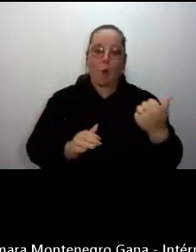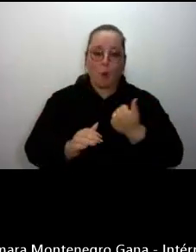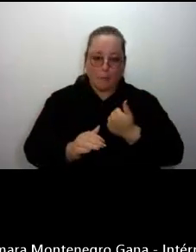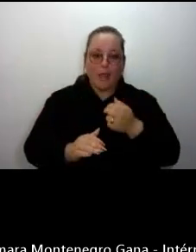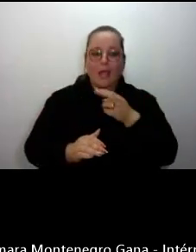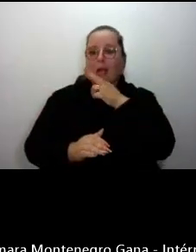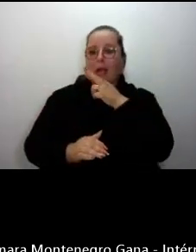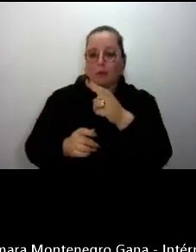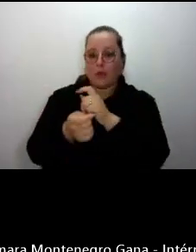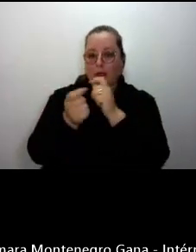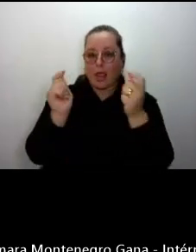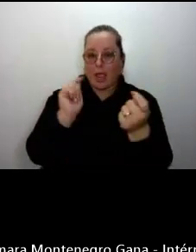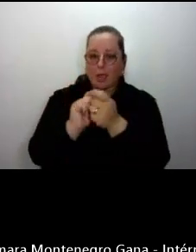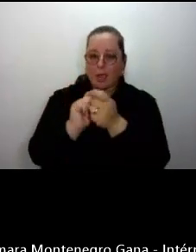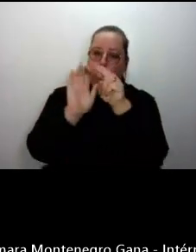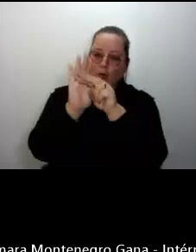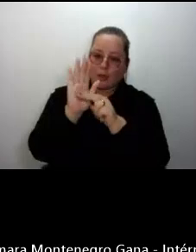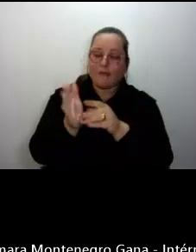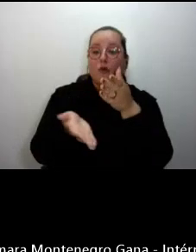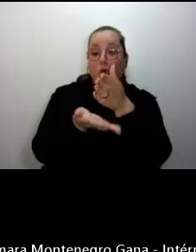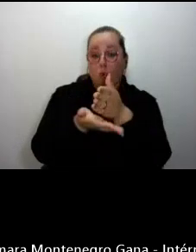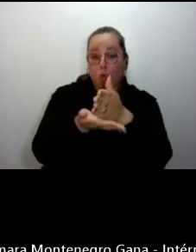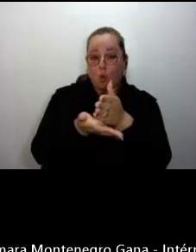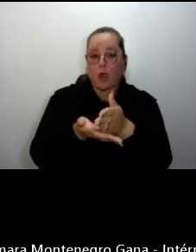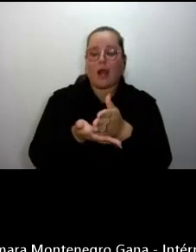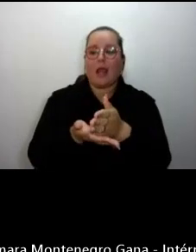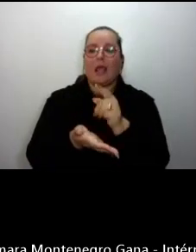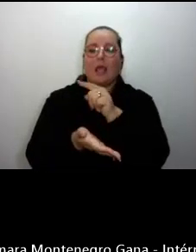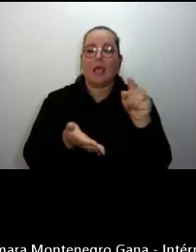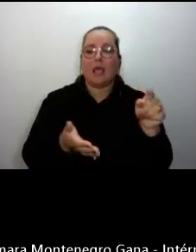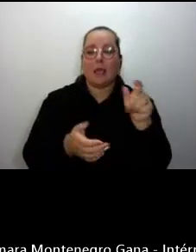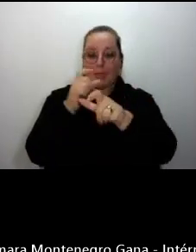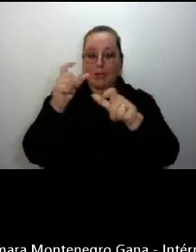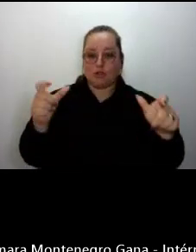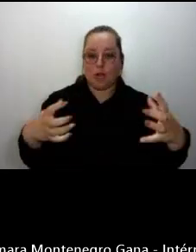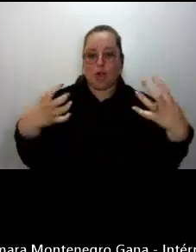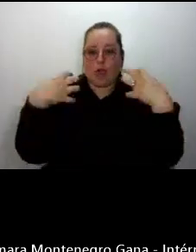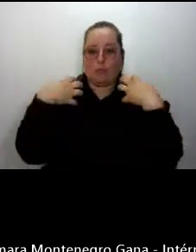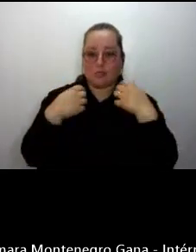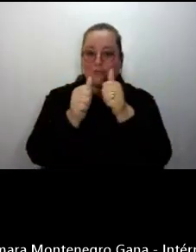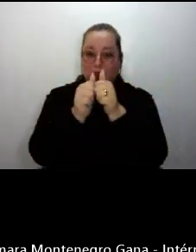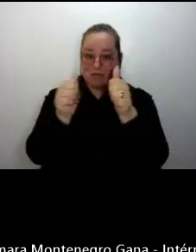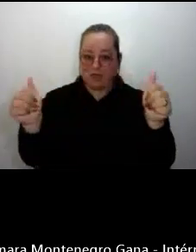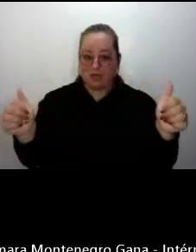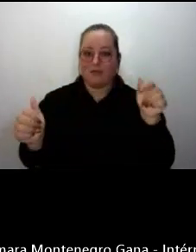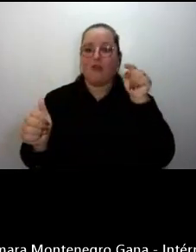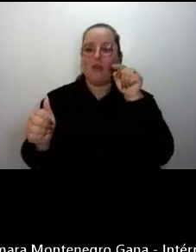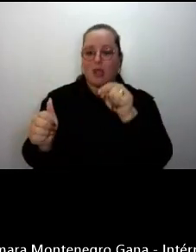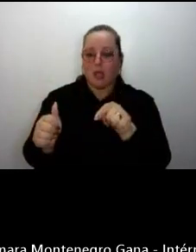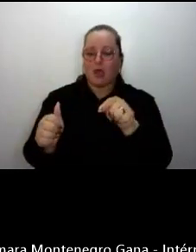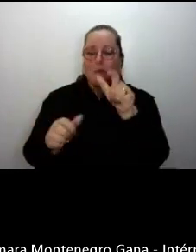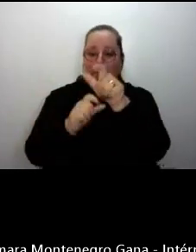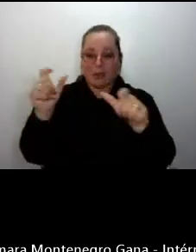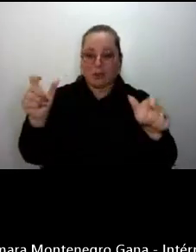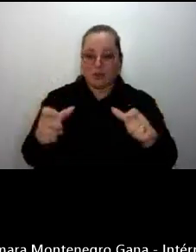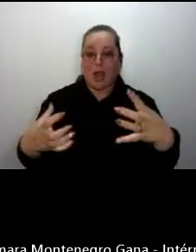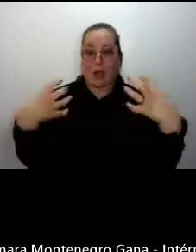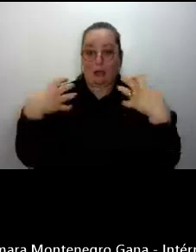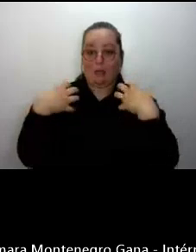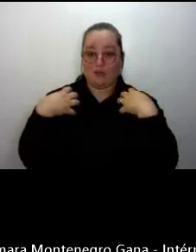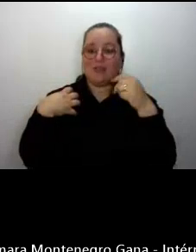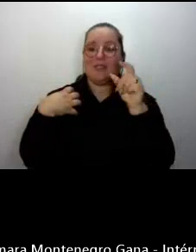¿cierto?, a los cambios normativos en los establecimientos, son los sostenedores y directivos, entendiendo que los sostenedores son quienes manejan, ¿cierto?,